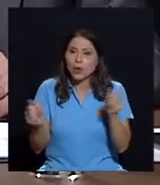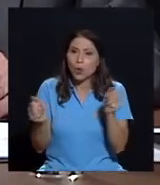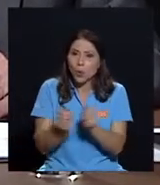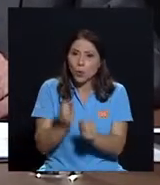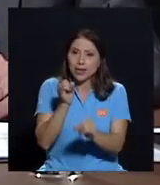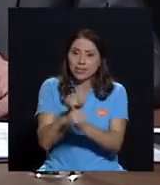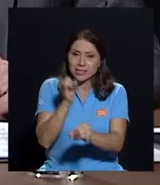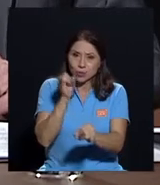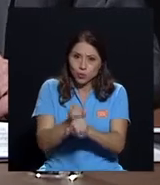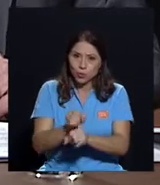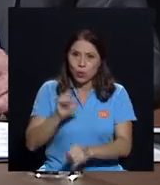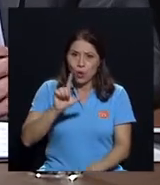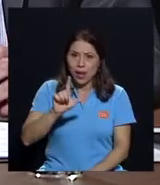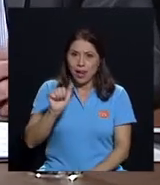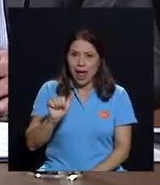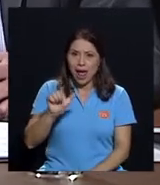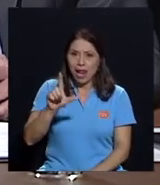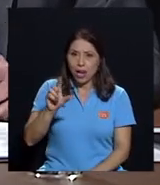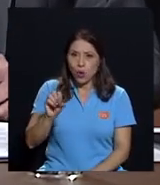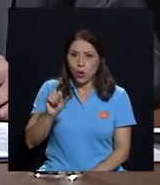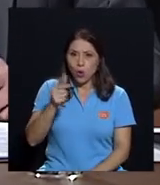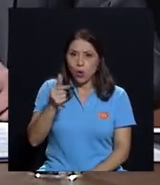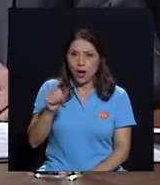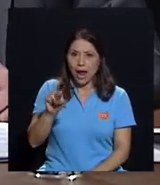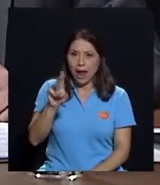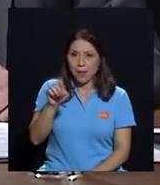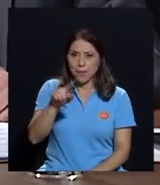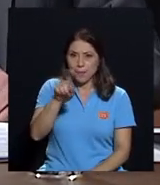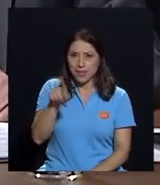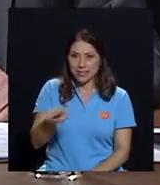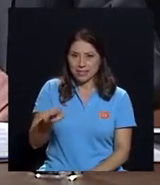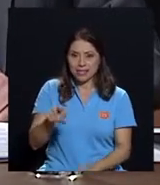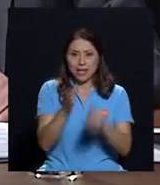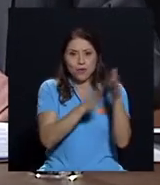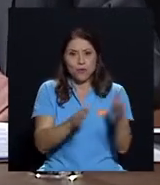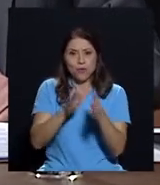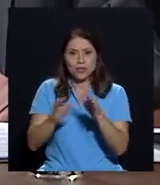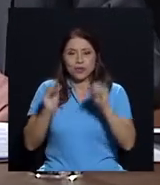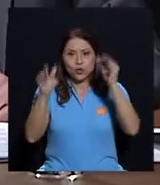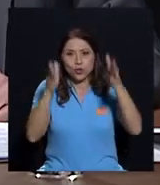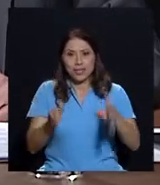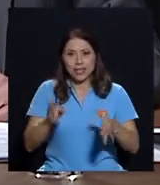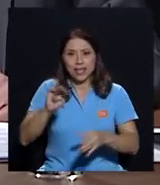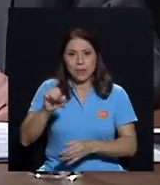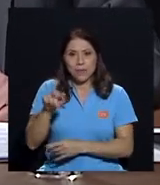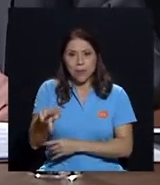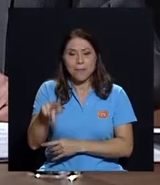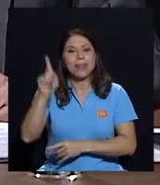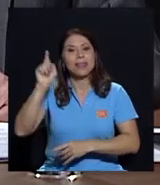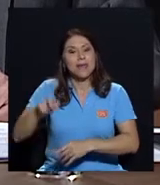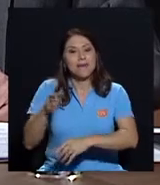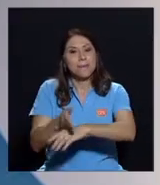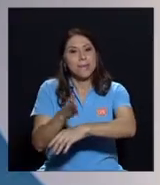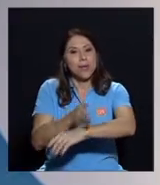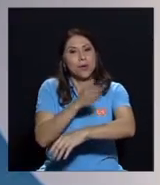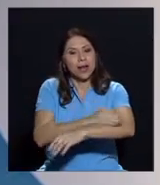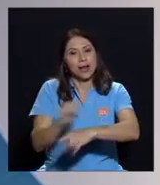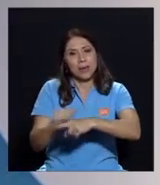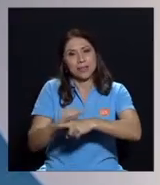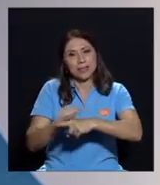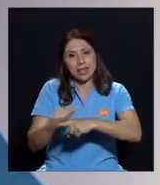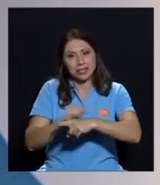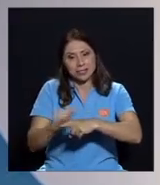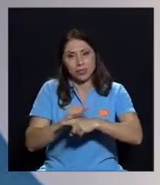instituto la loga mes el instituto formación docente del mes y mejorar la capacitación de los docentes actuales y hacer las